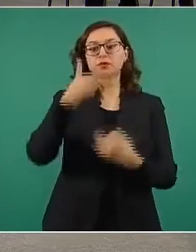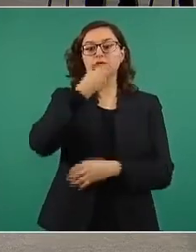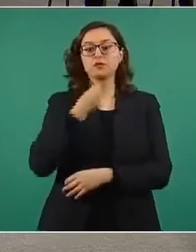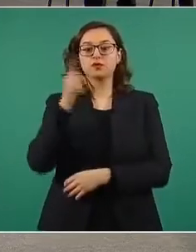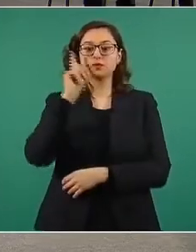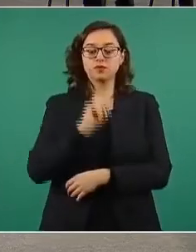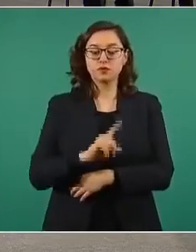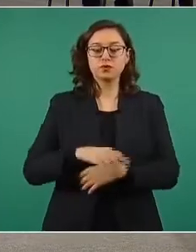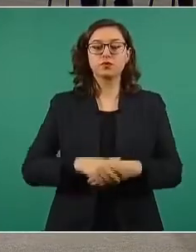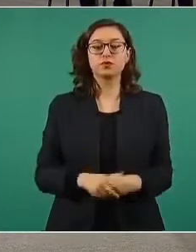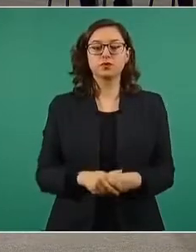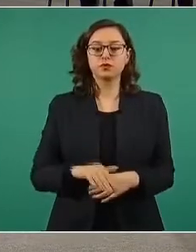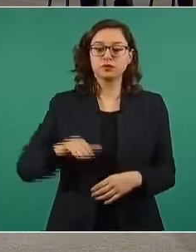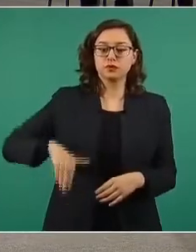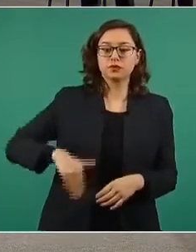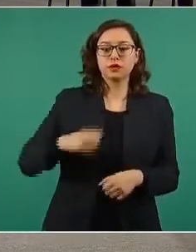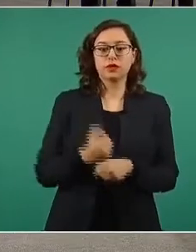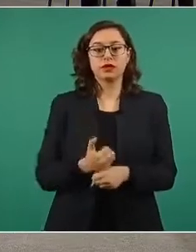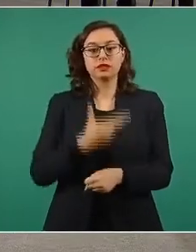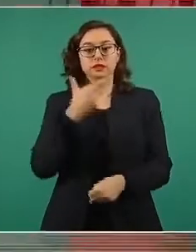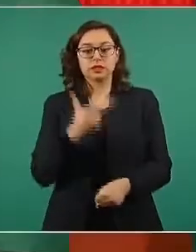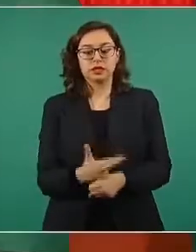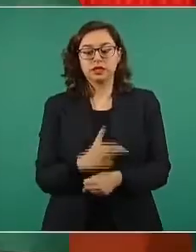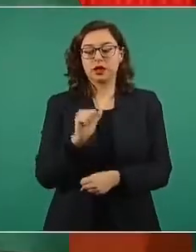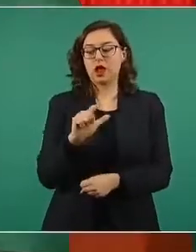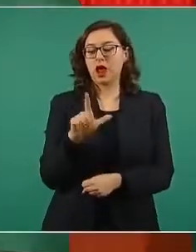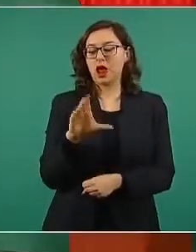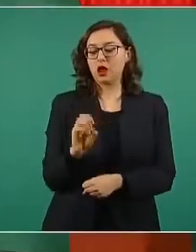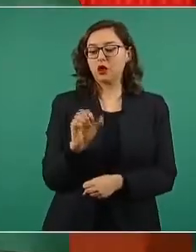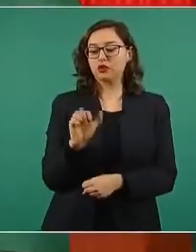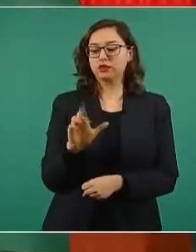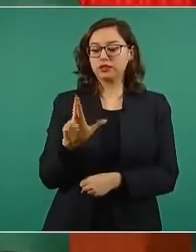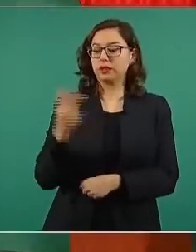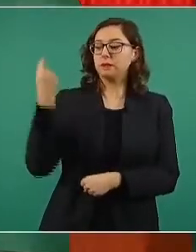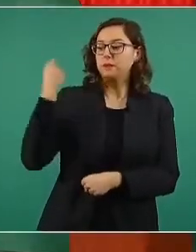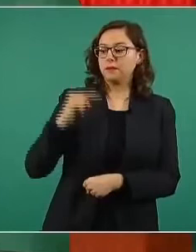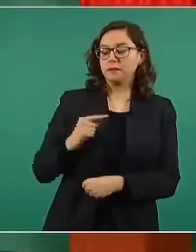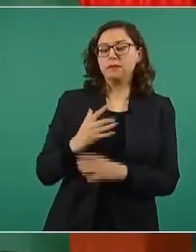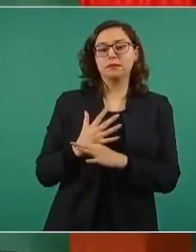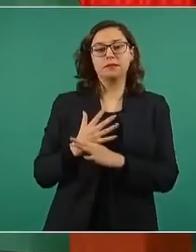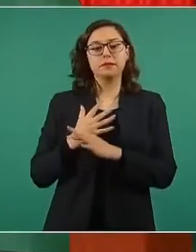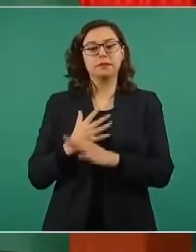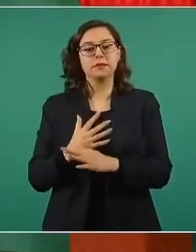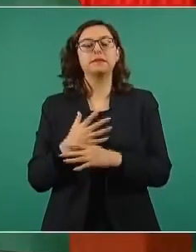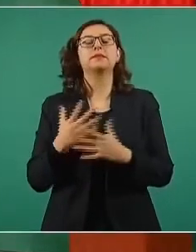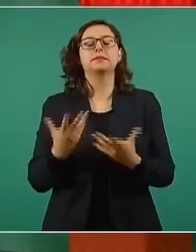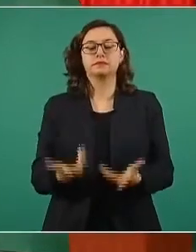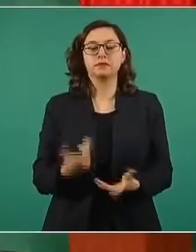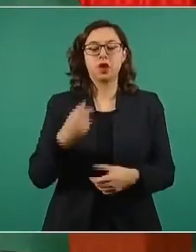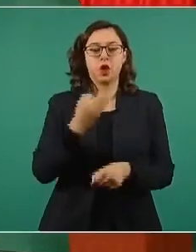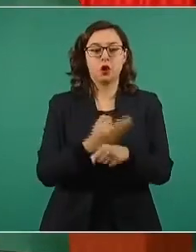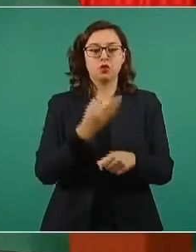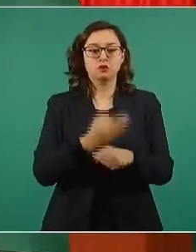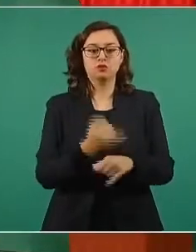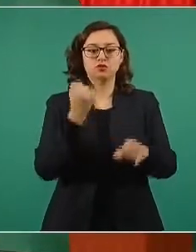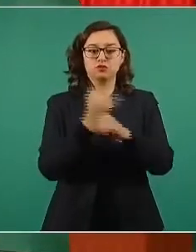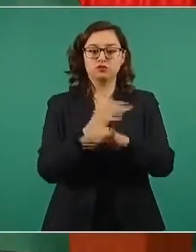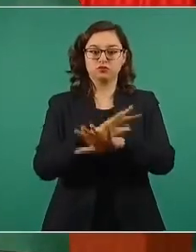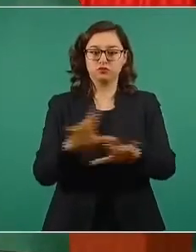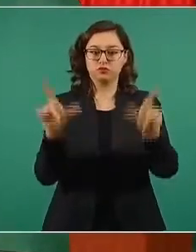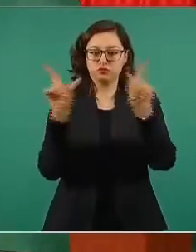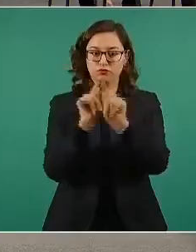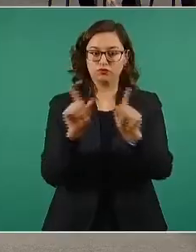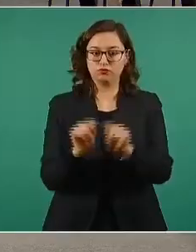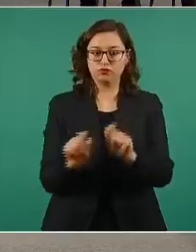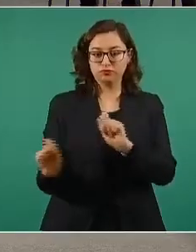Como ya indicó mi secretario, el doctor Alcocer, vamos a presentar de manera sintética el informe técnico. Si vemos